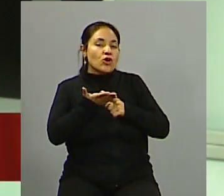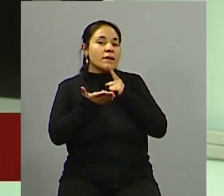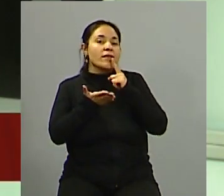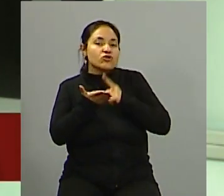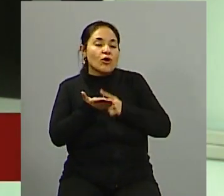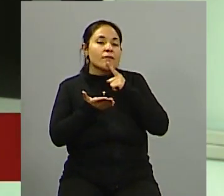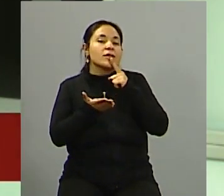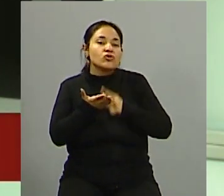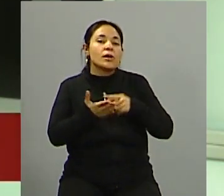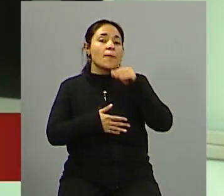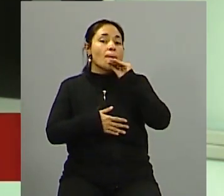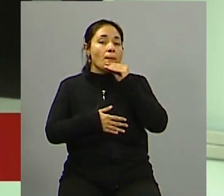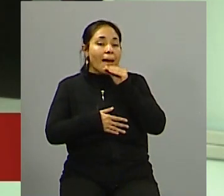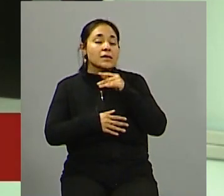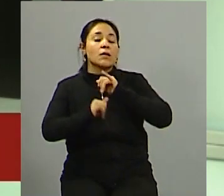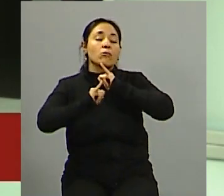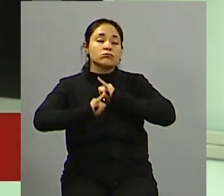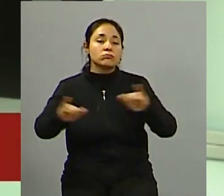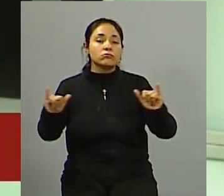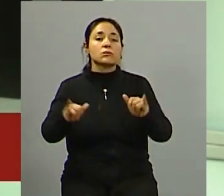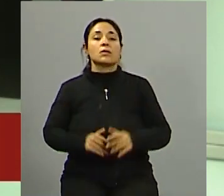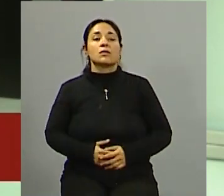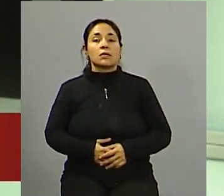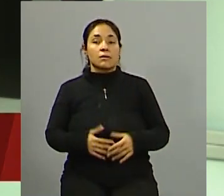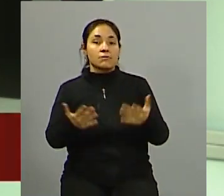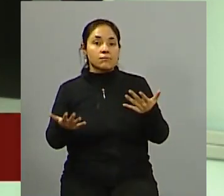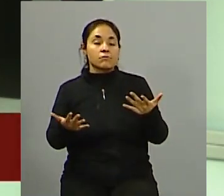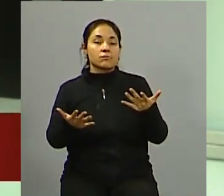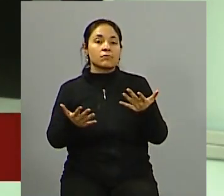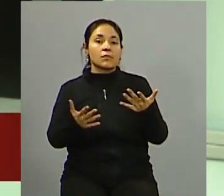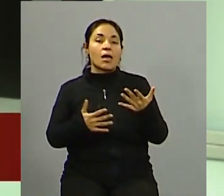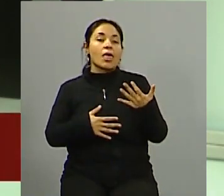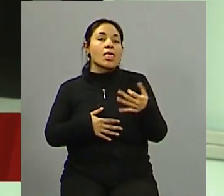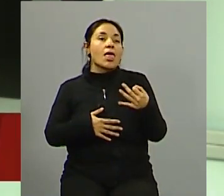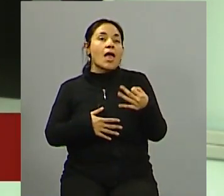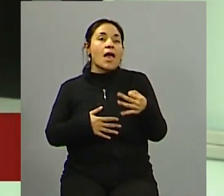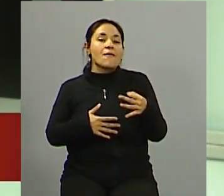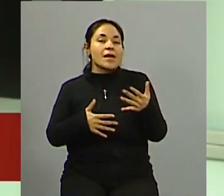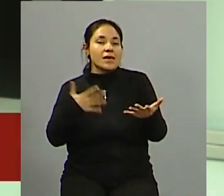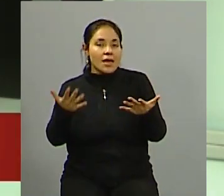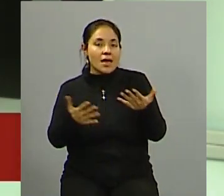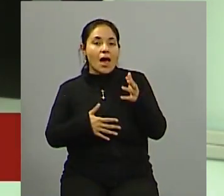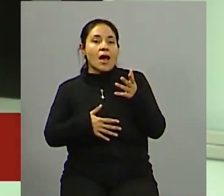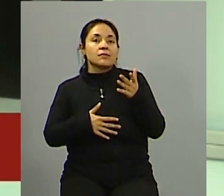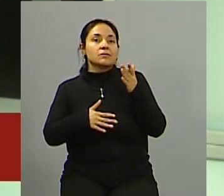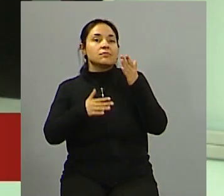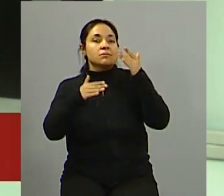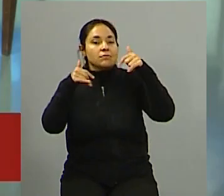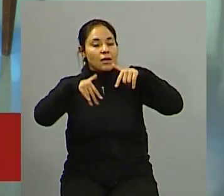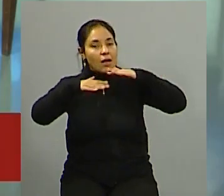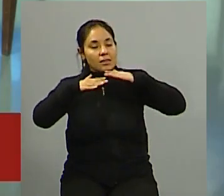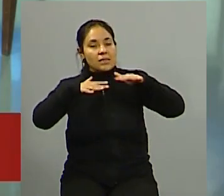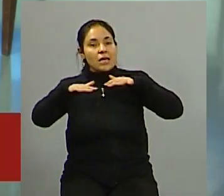anunciaba Massa, uno entendía que el impacto debería ser que se calme la situación y el día